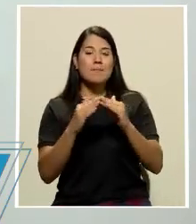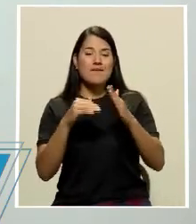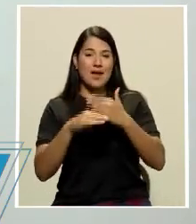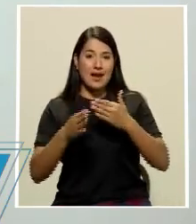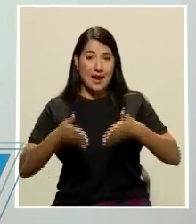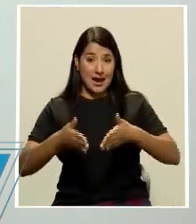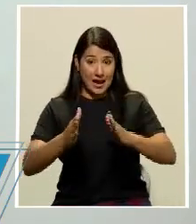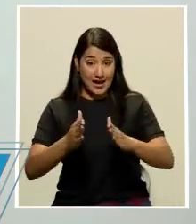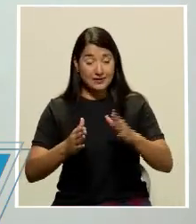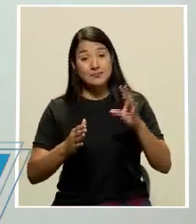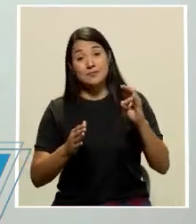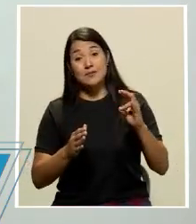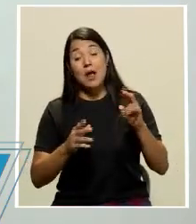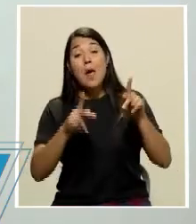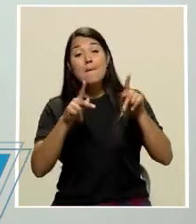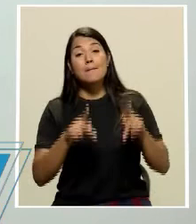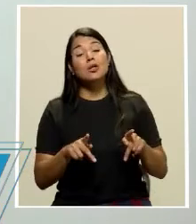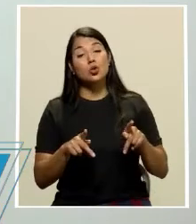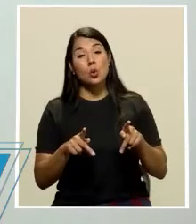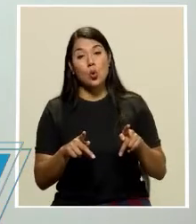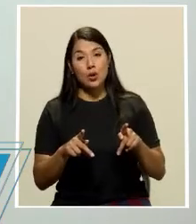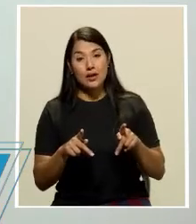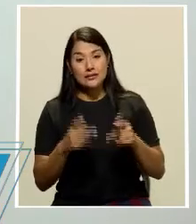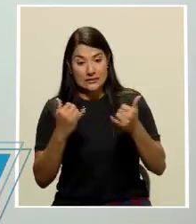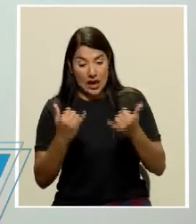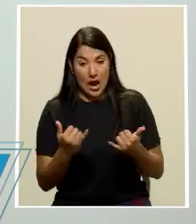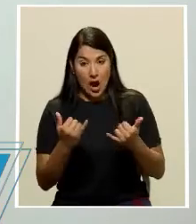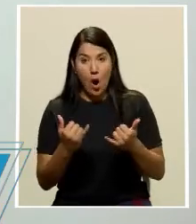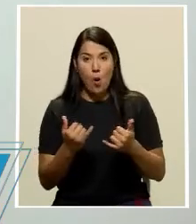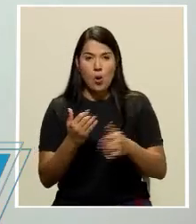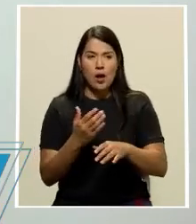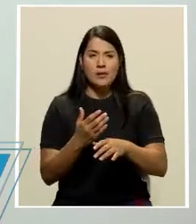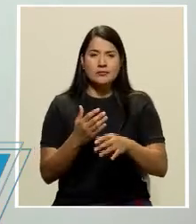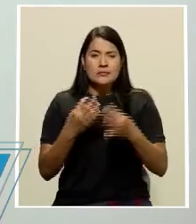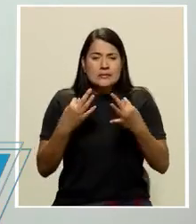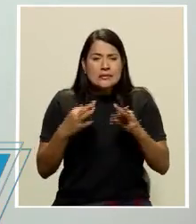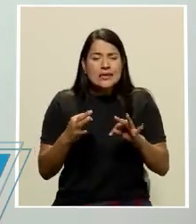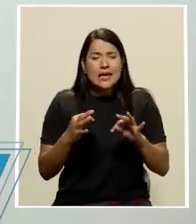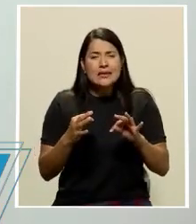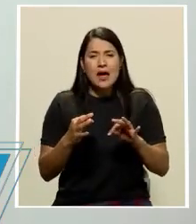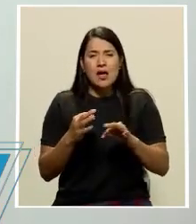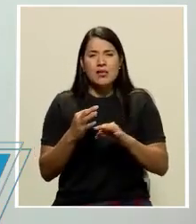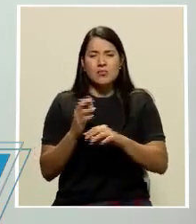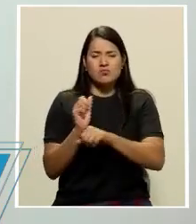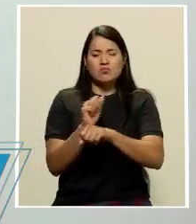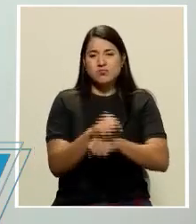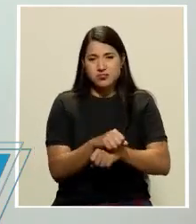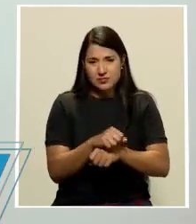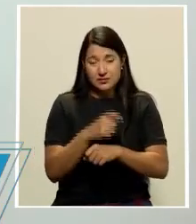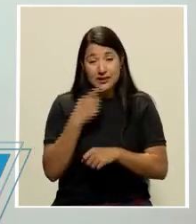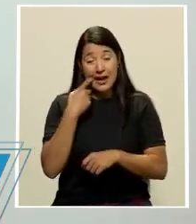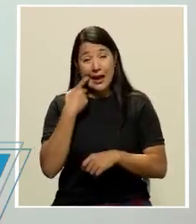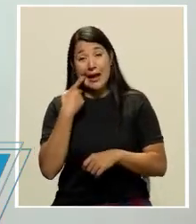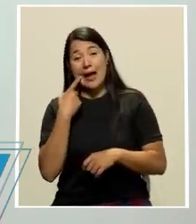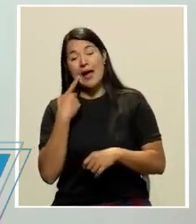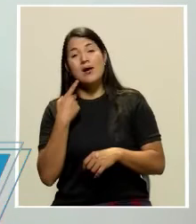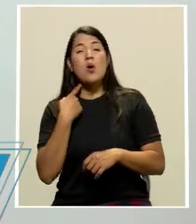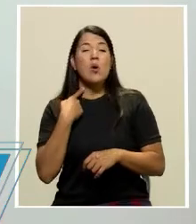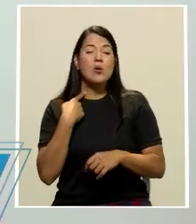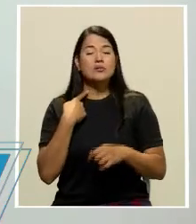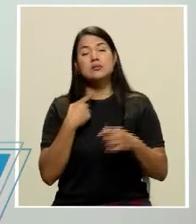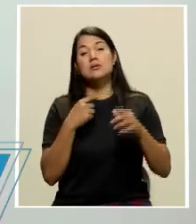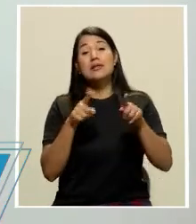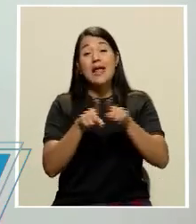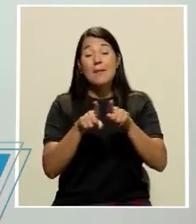calle, personas que están en recuperación de adicciones, también familias que están en pobreza o